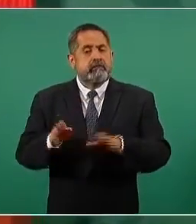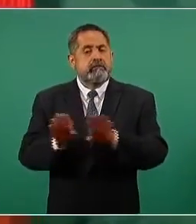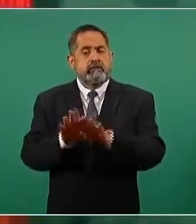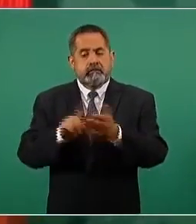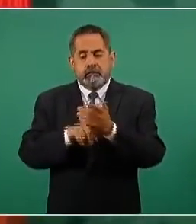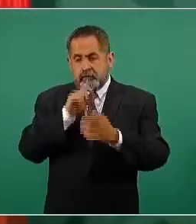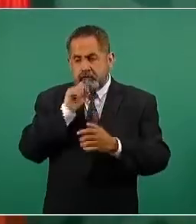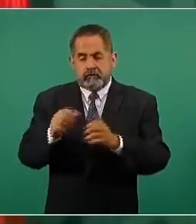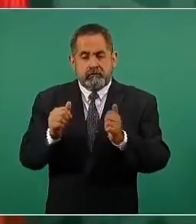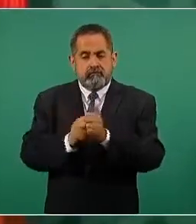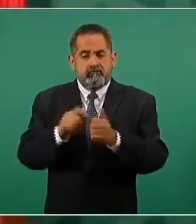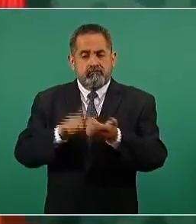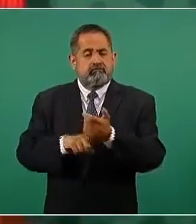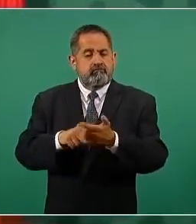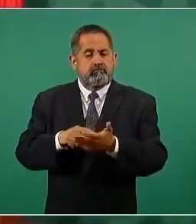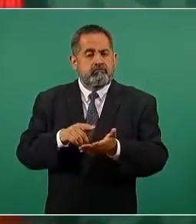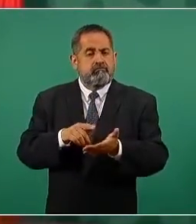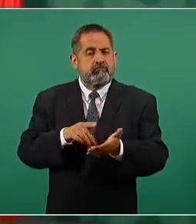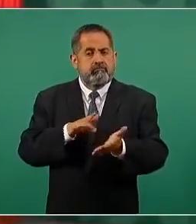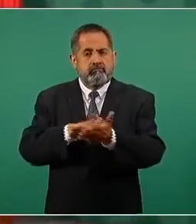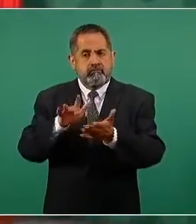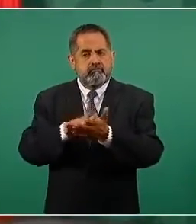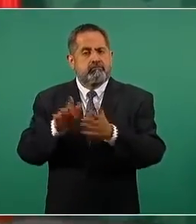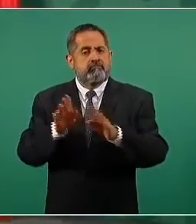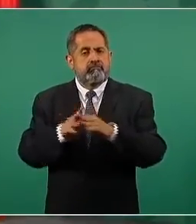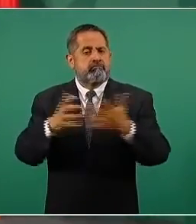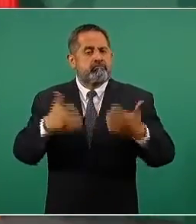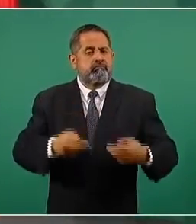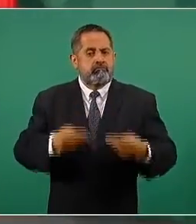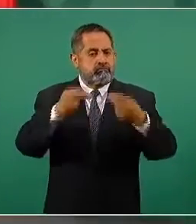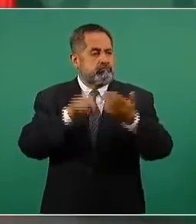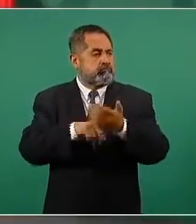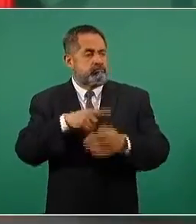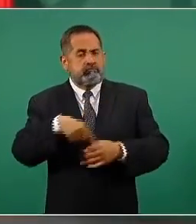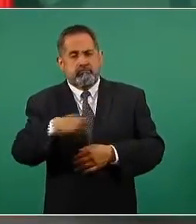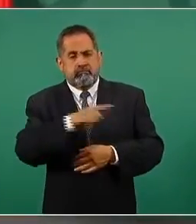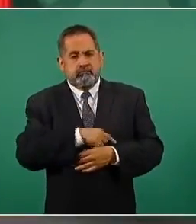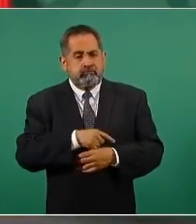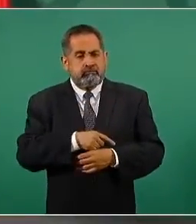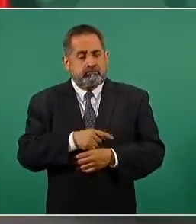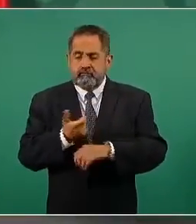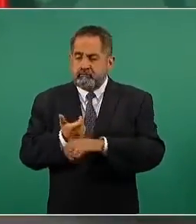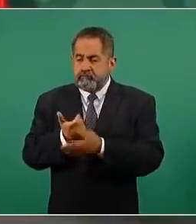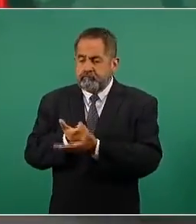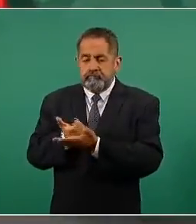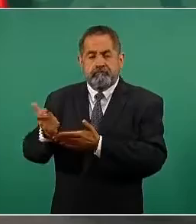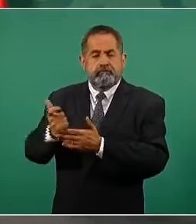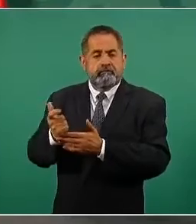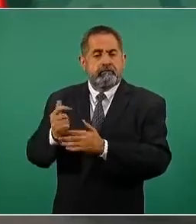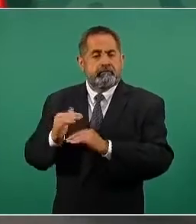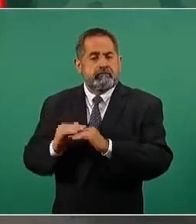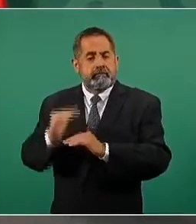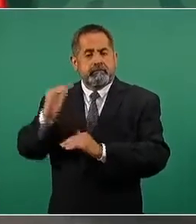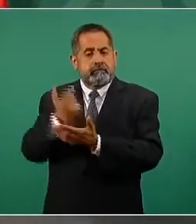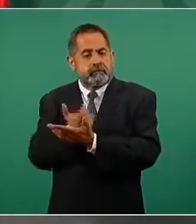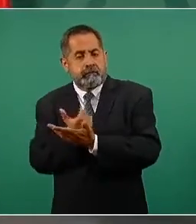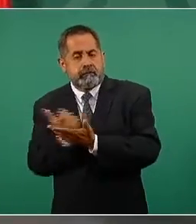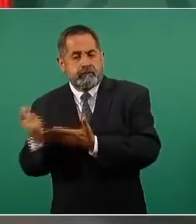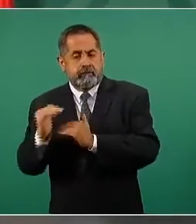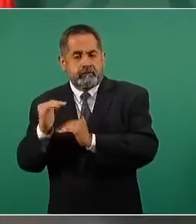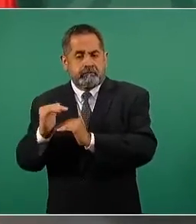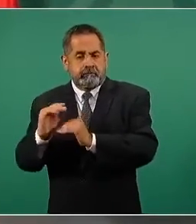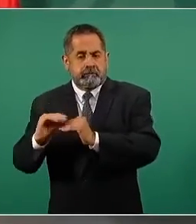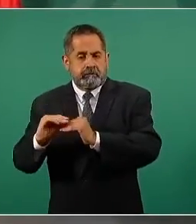con el apoyo del sector empresarial el aumento al salario